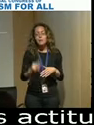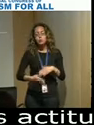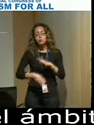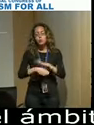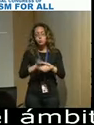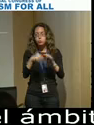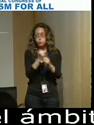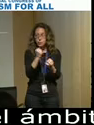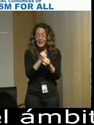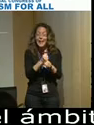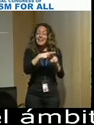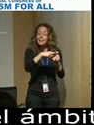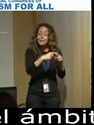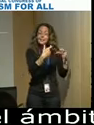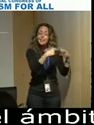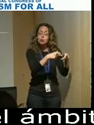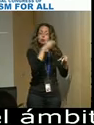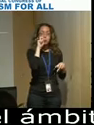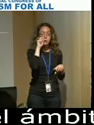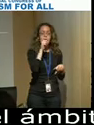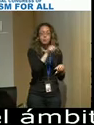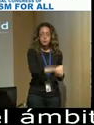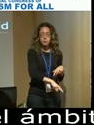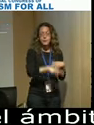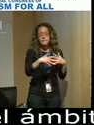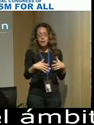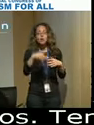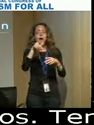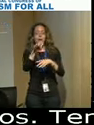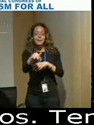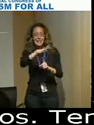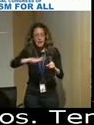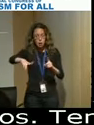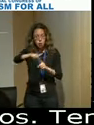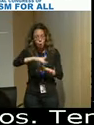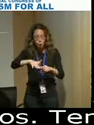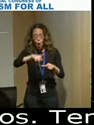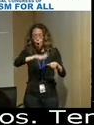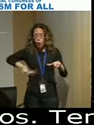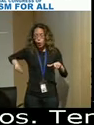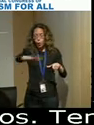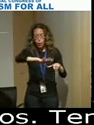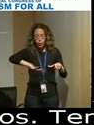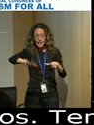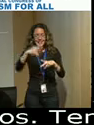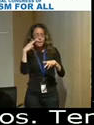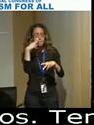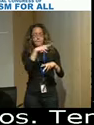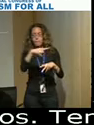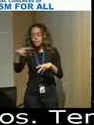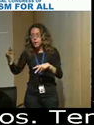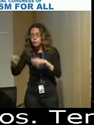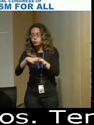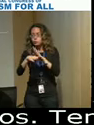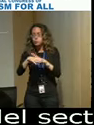sector turístico, pero también a nivel de las personas, de los lugares, a que empecemos y sigamos viendo turistas. O sea,